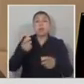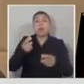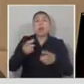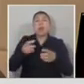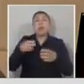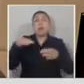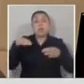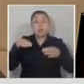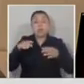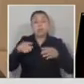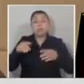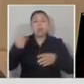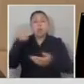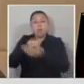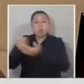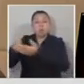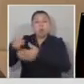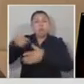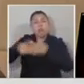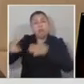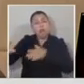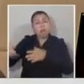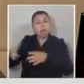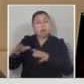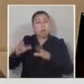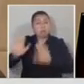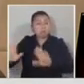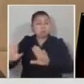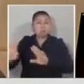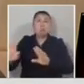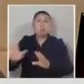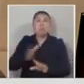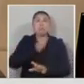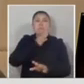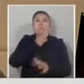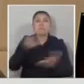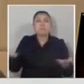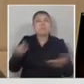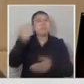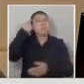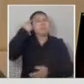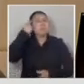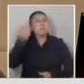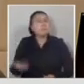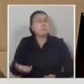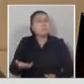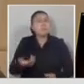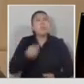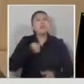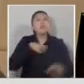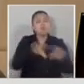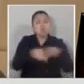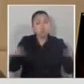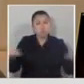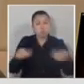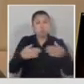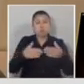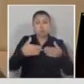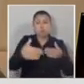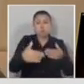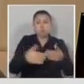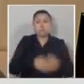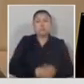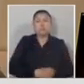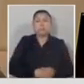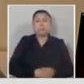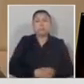coleccionistas, quieren retirarla. Yo no sé qué piensan. Yo estaría de acuerdo ir más allá. Hace